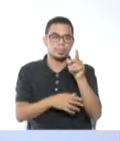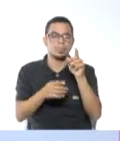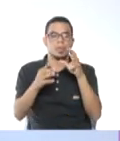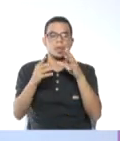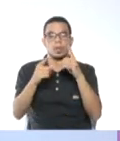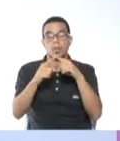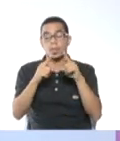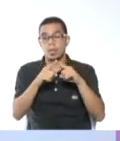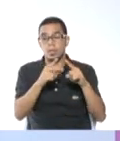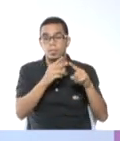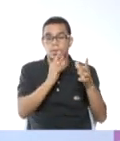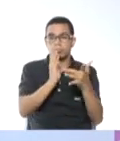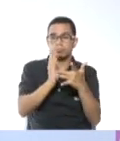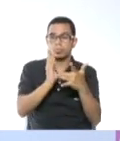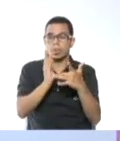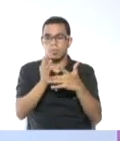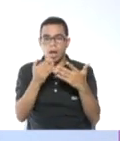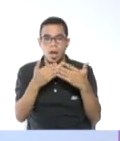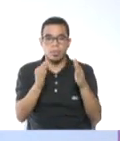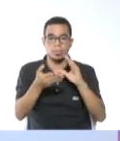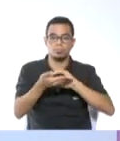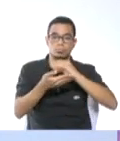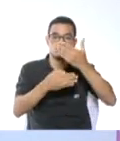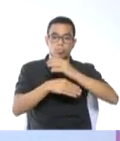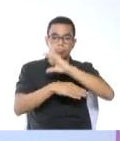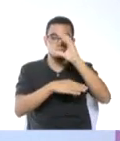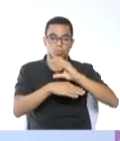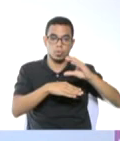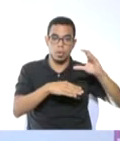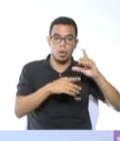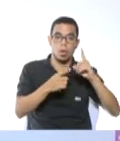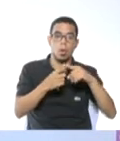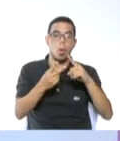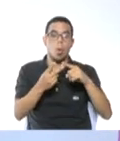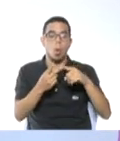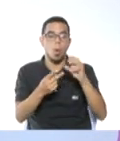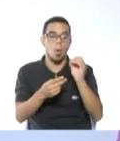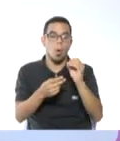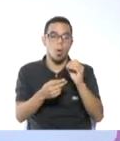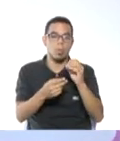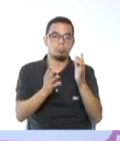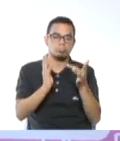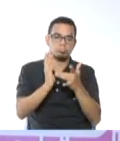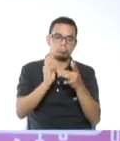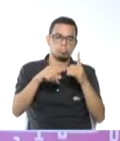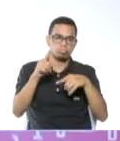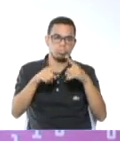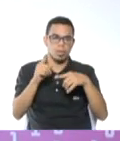esta y otras herramientas de código abierto en sus canemitas o a través de la página web